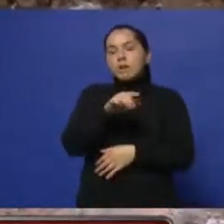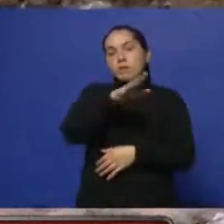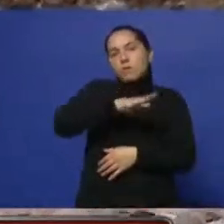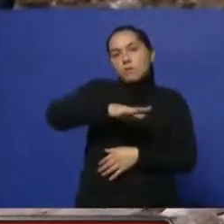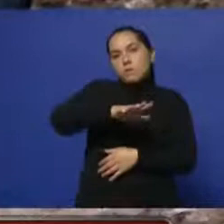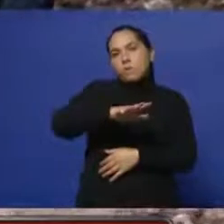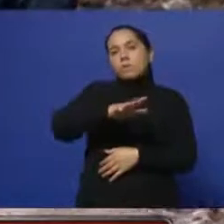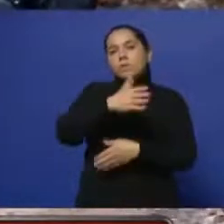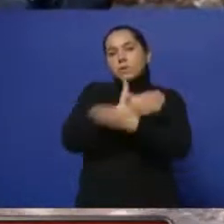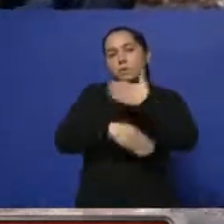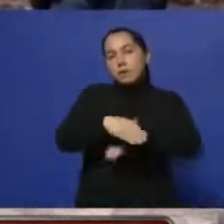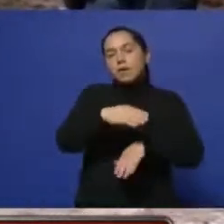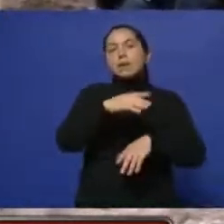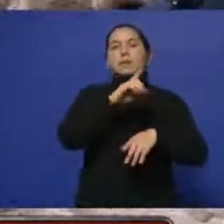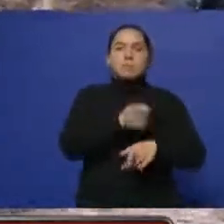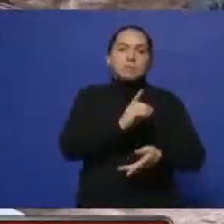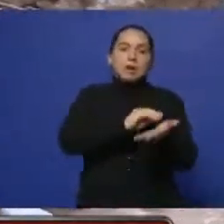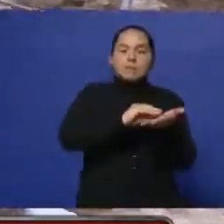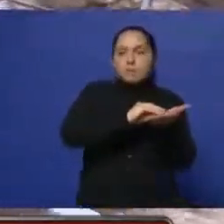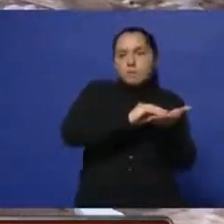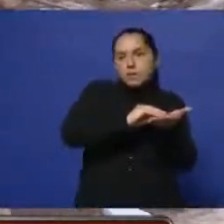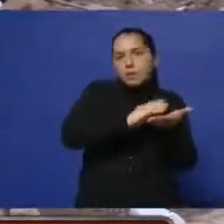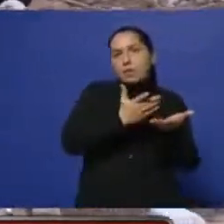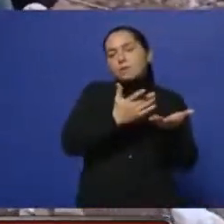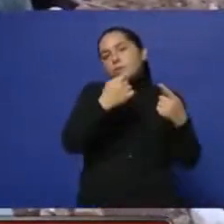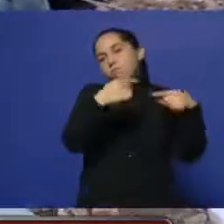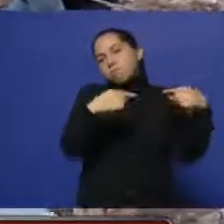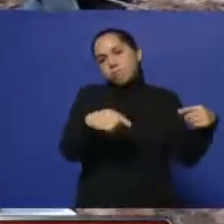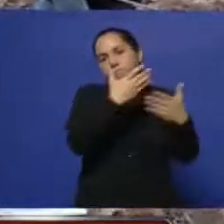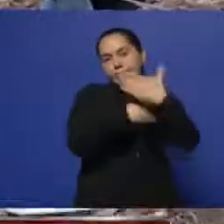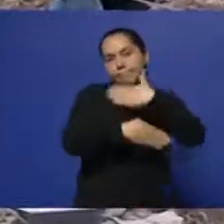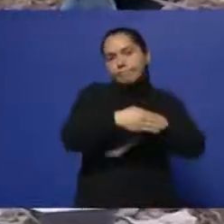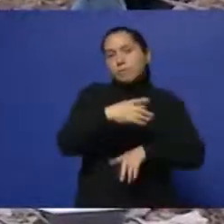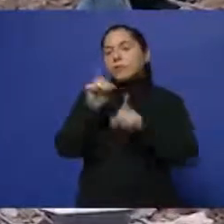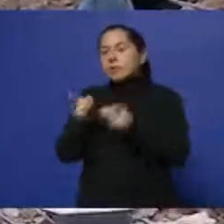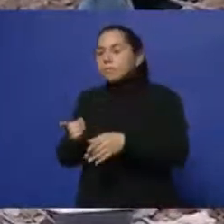discapacidad, al manejo administrativo, de administración y al resto de los espacios como el acceso al trabajo.